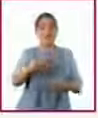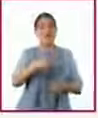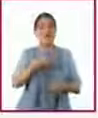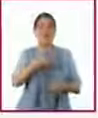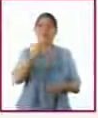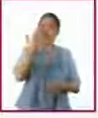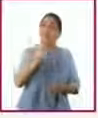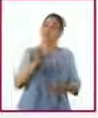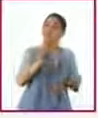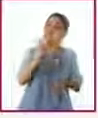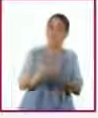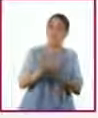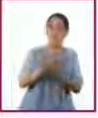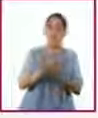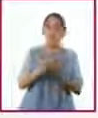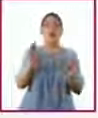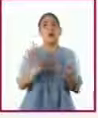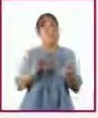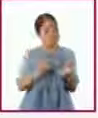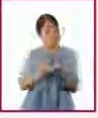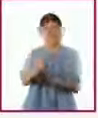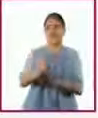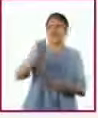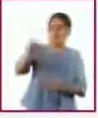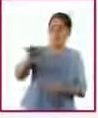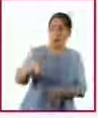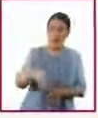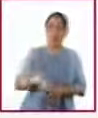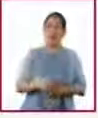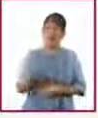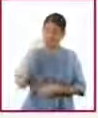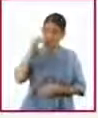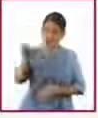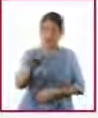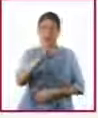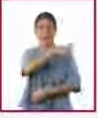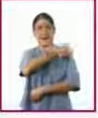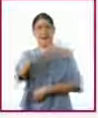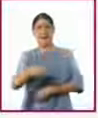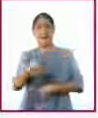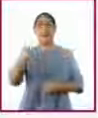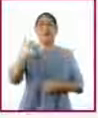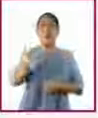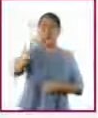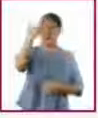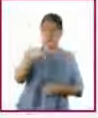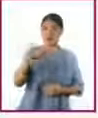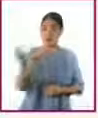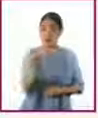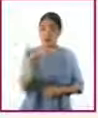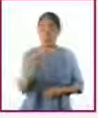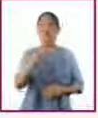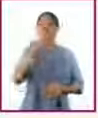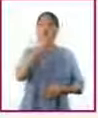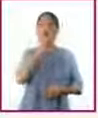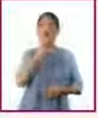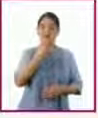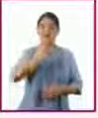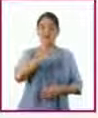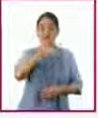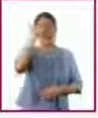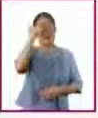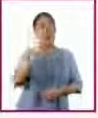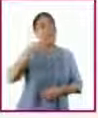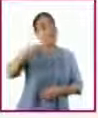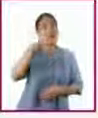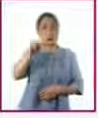lado, decidió hablarme con franqueza. Mire, general, yo sé que usted es un hombre de razón. Comprenda